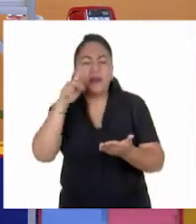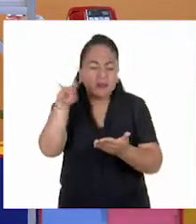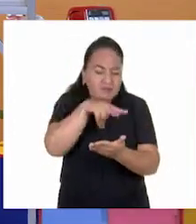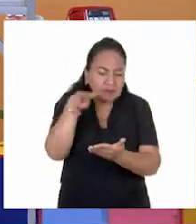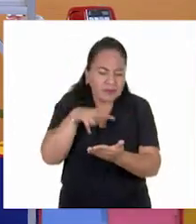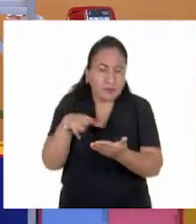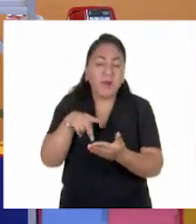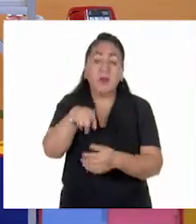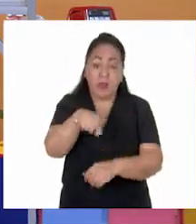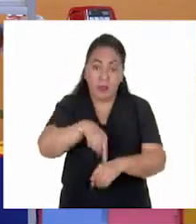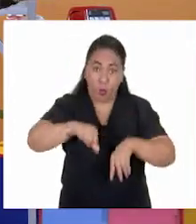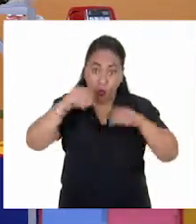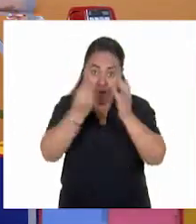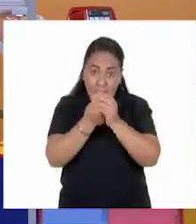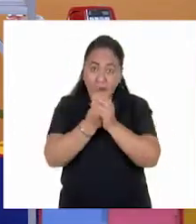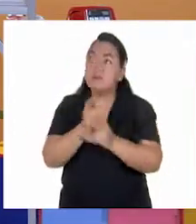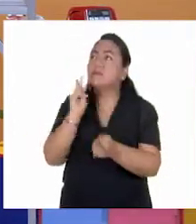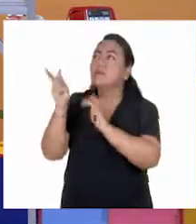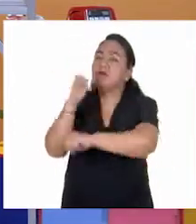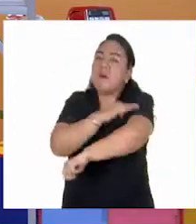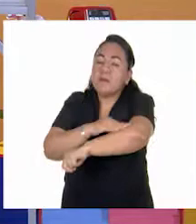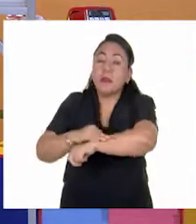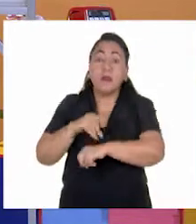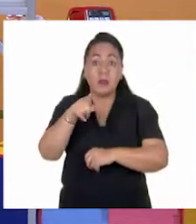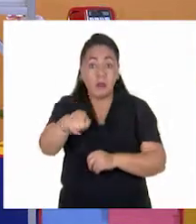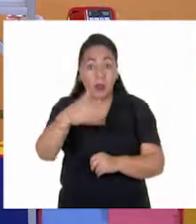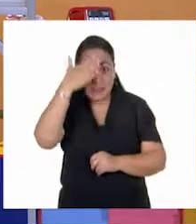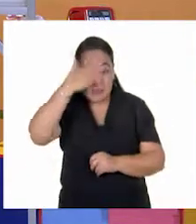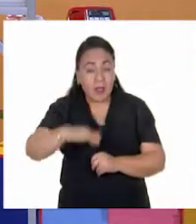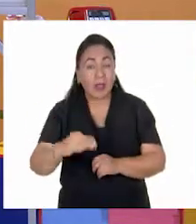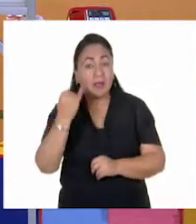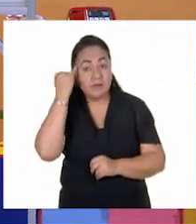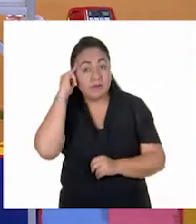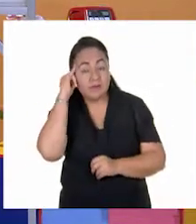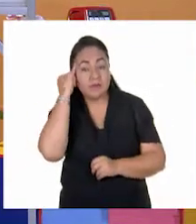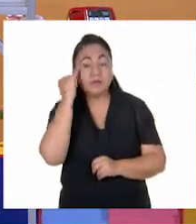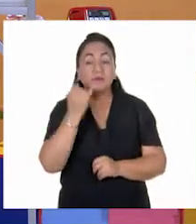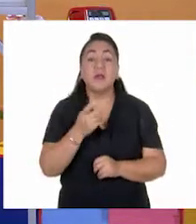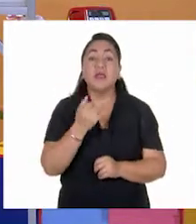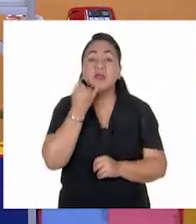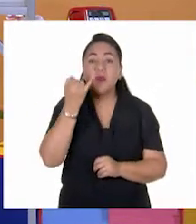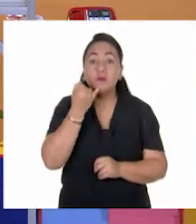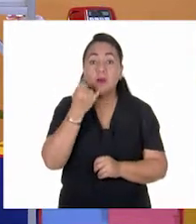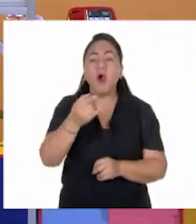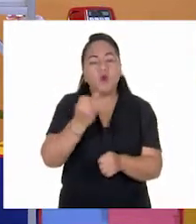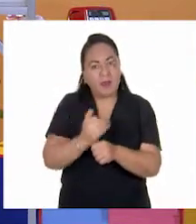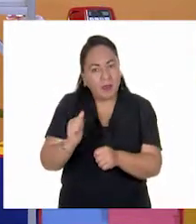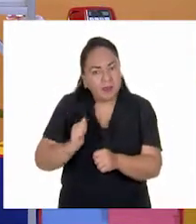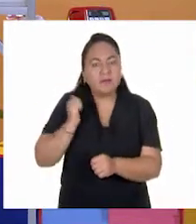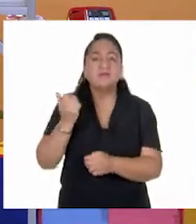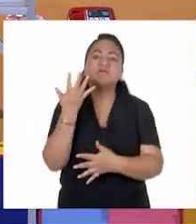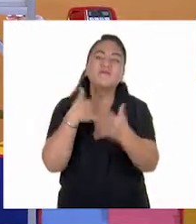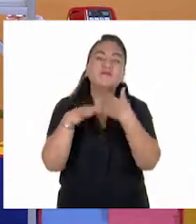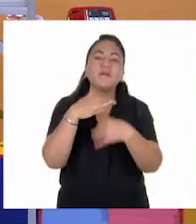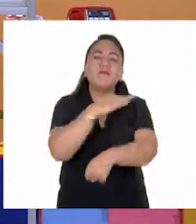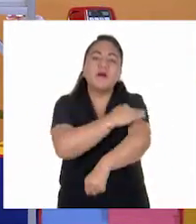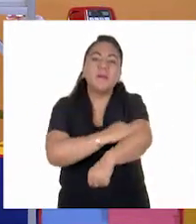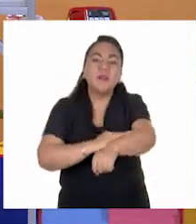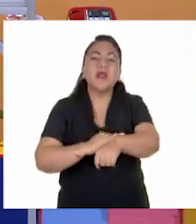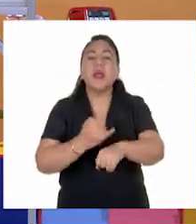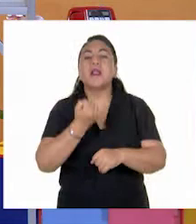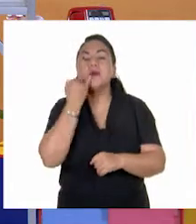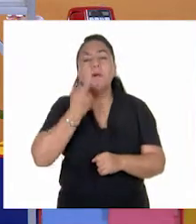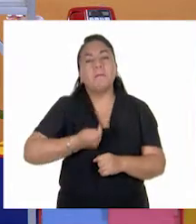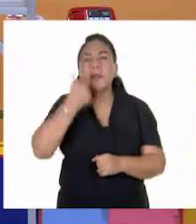comenta el tema de hoy con tu familia. Si tienes la fortuna de hablar una lengua indígena, aprovecha también este momento para practicarla y platica con tu familia en tu